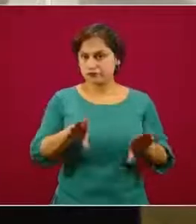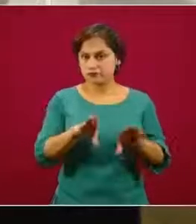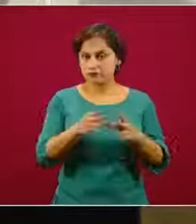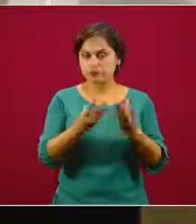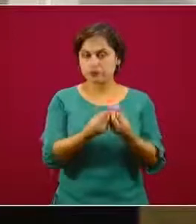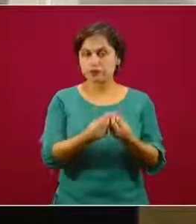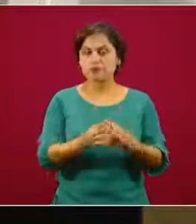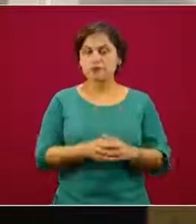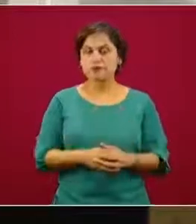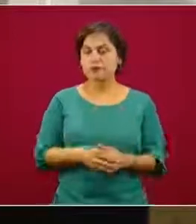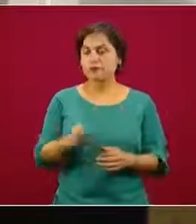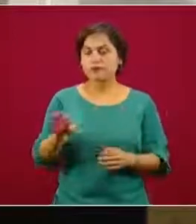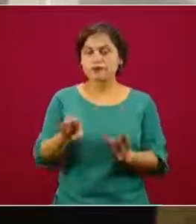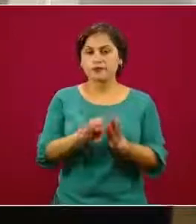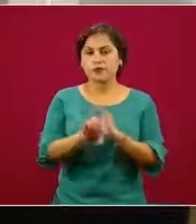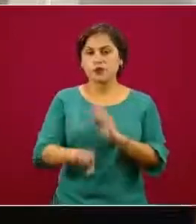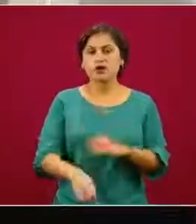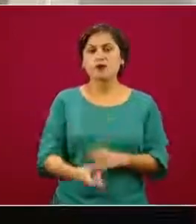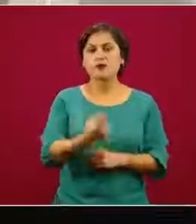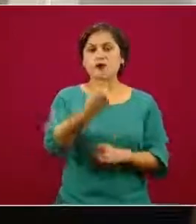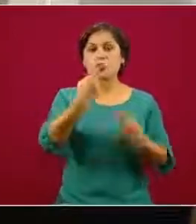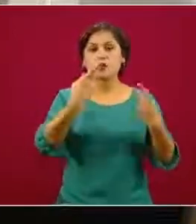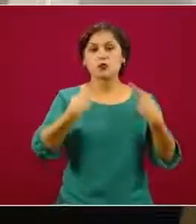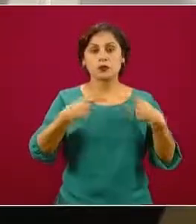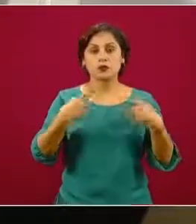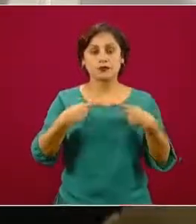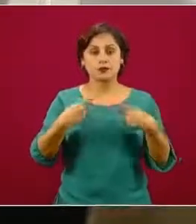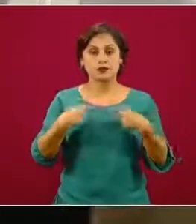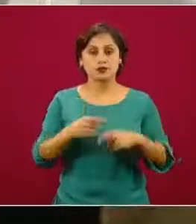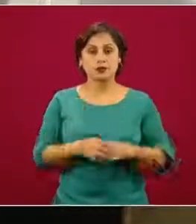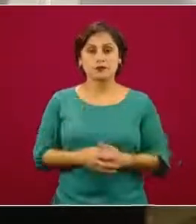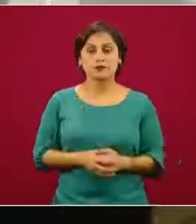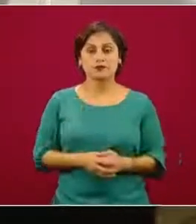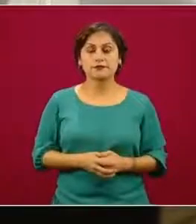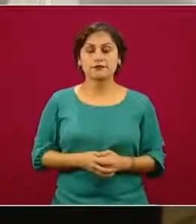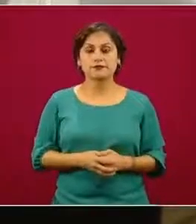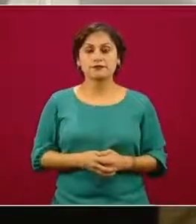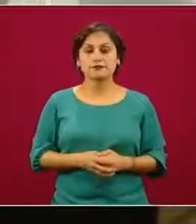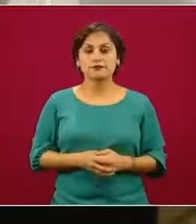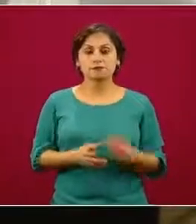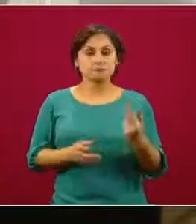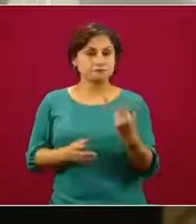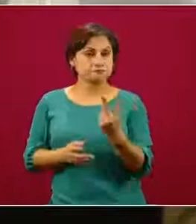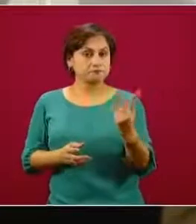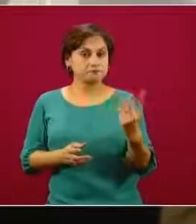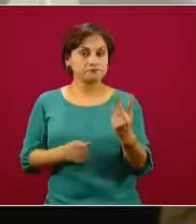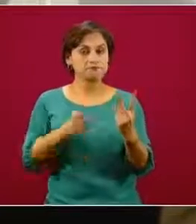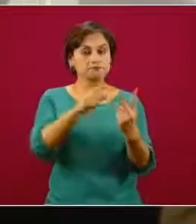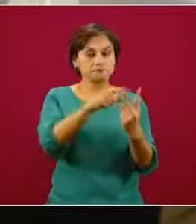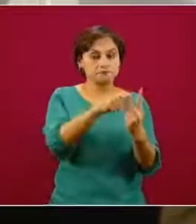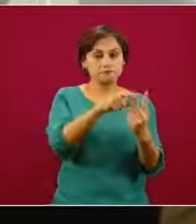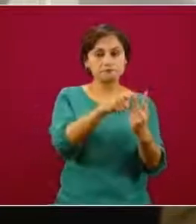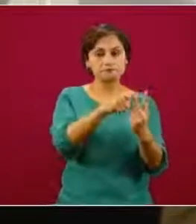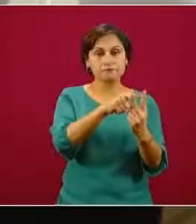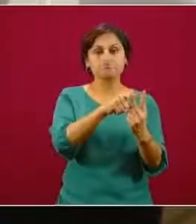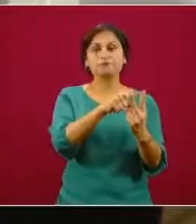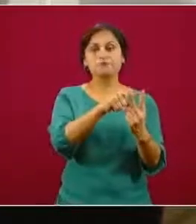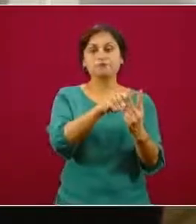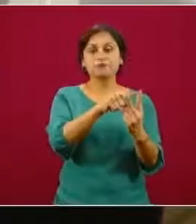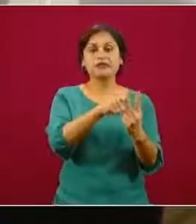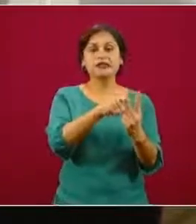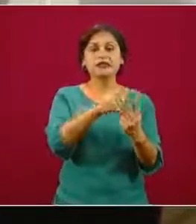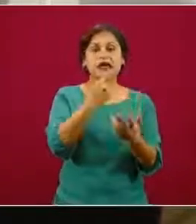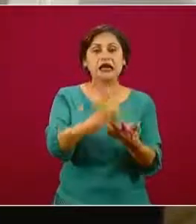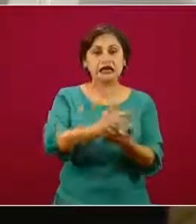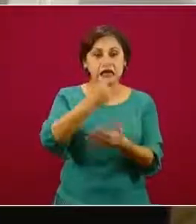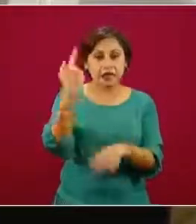por ejemplo, cuando una de estas personas, en el caso de que llegue a un estado grave en el hospital y no pueda tomar decisiones